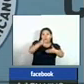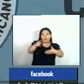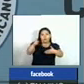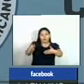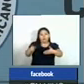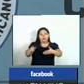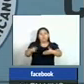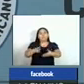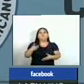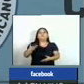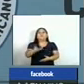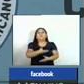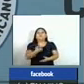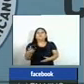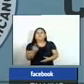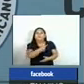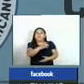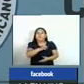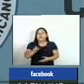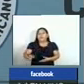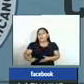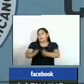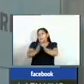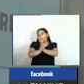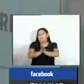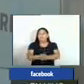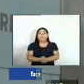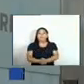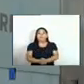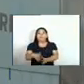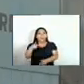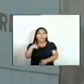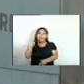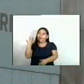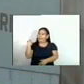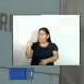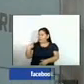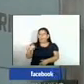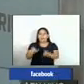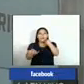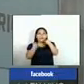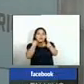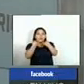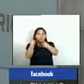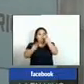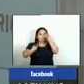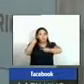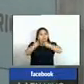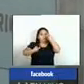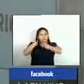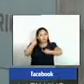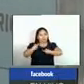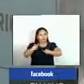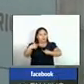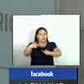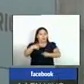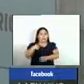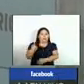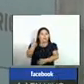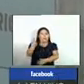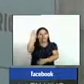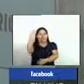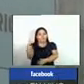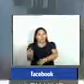eso es lo que los salvadoreños piden. Yo hace poco tuve una entrevista en la cual pues me topé con un